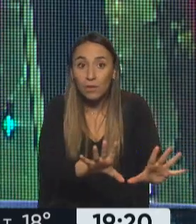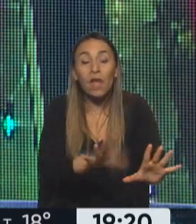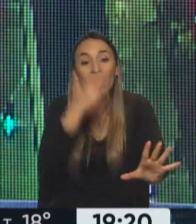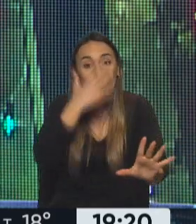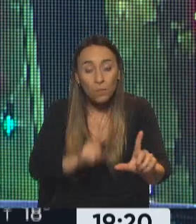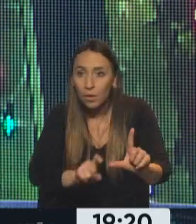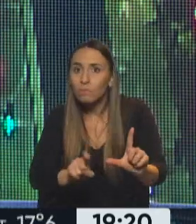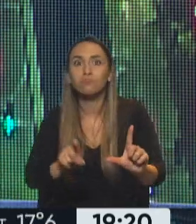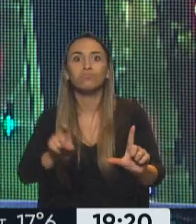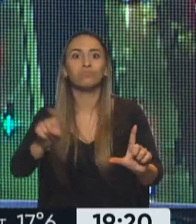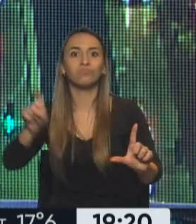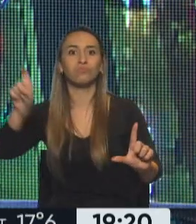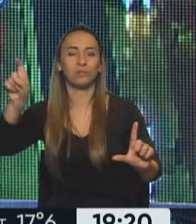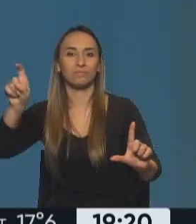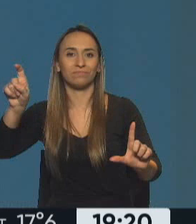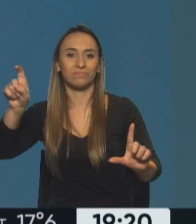historia argentina.